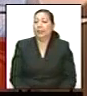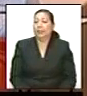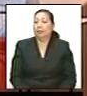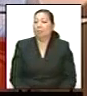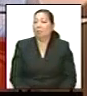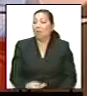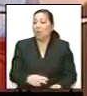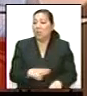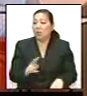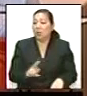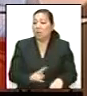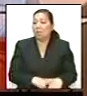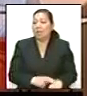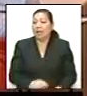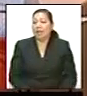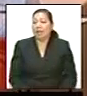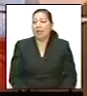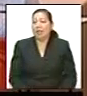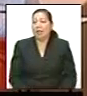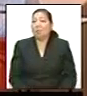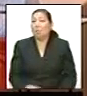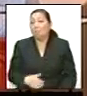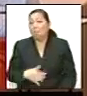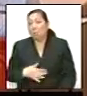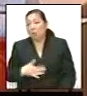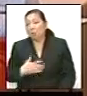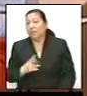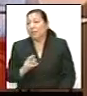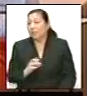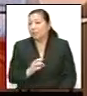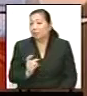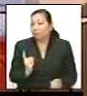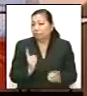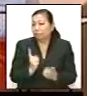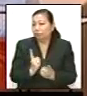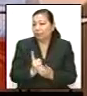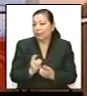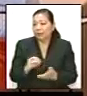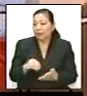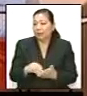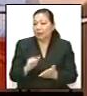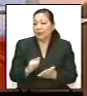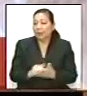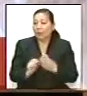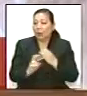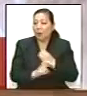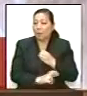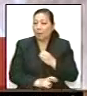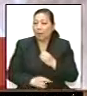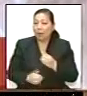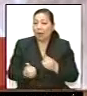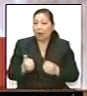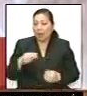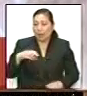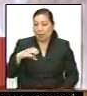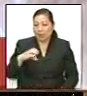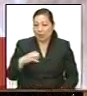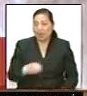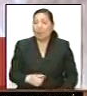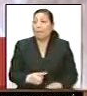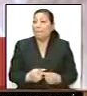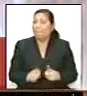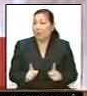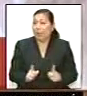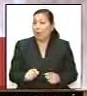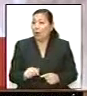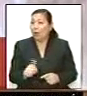espontánea y que podían o no encontrar conveniente los países de la alianza del pacífico sin embargo